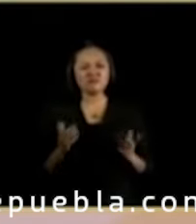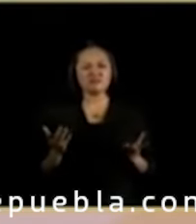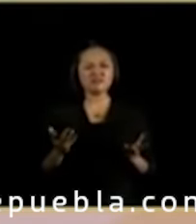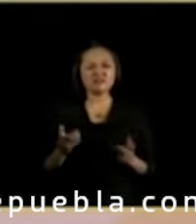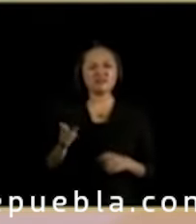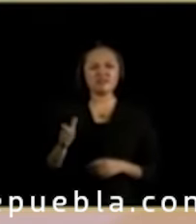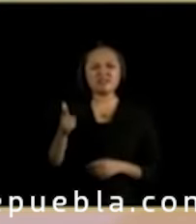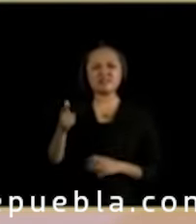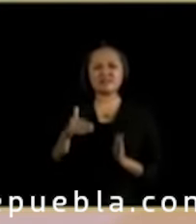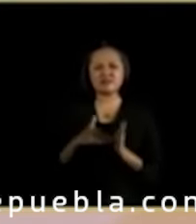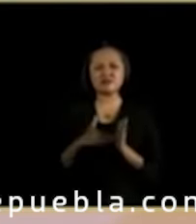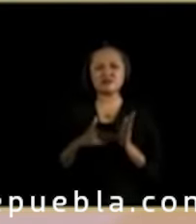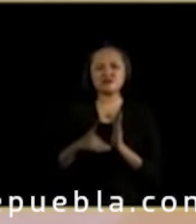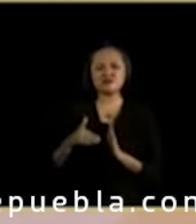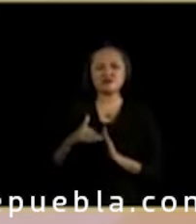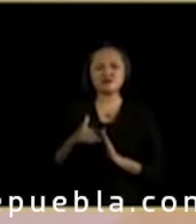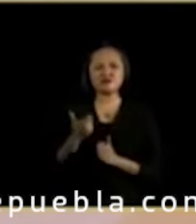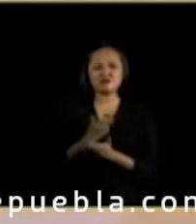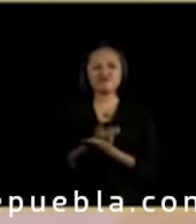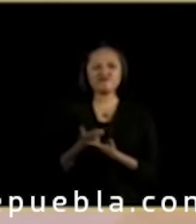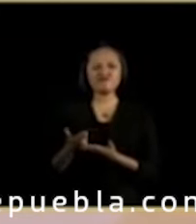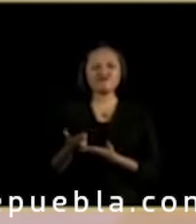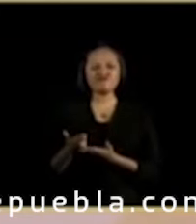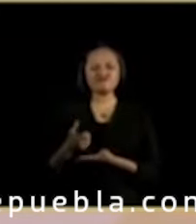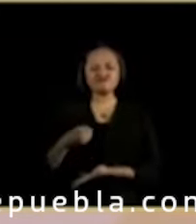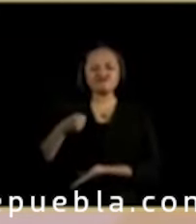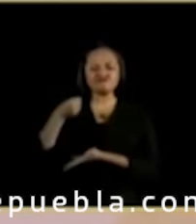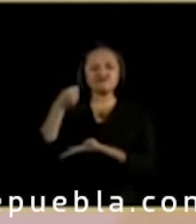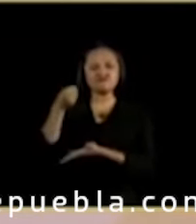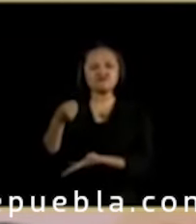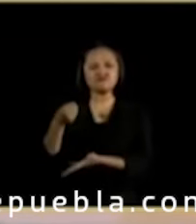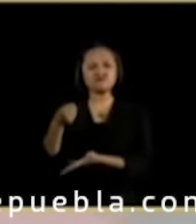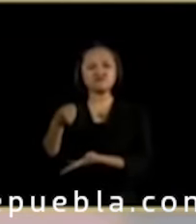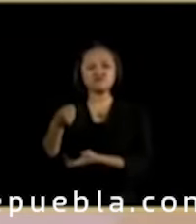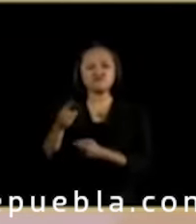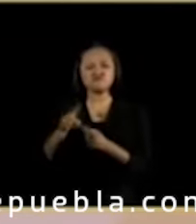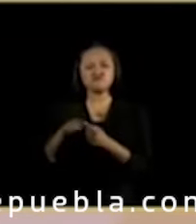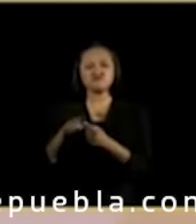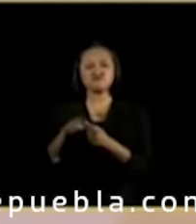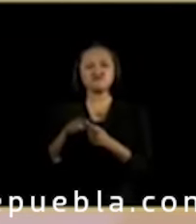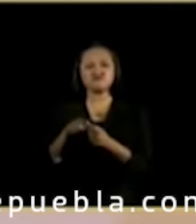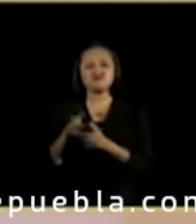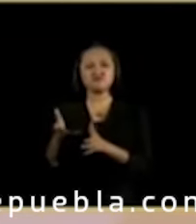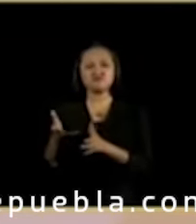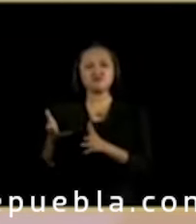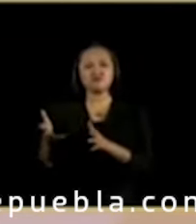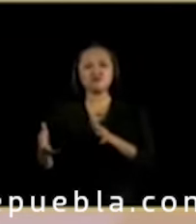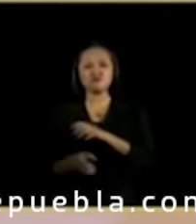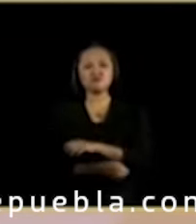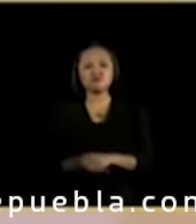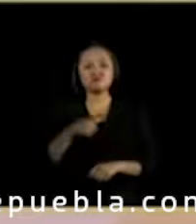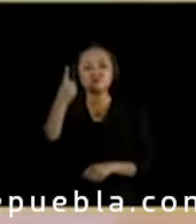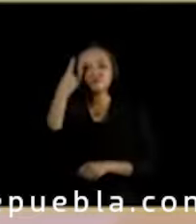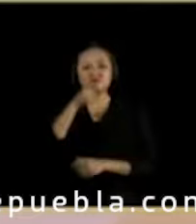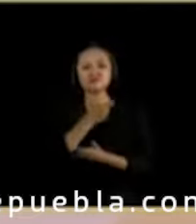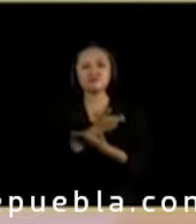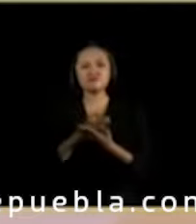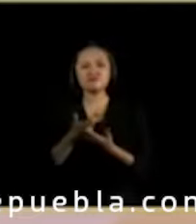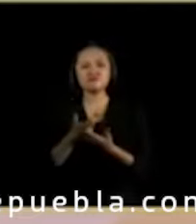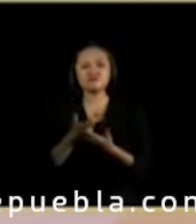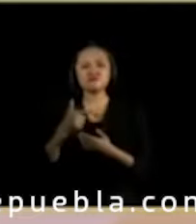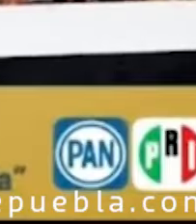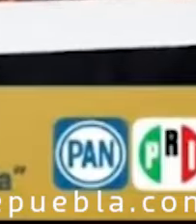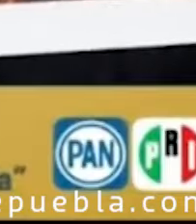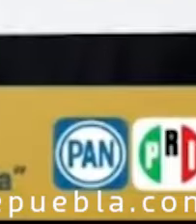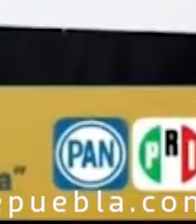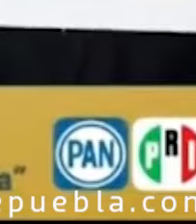a 7,000 millones de pesos que desviaste del presupuesto del